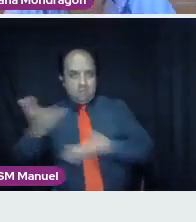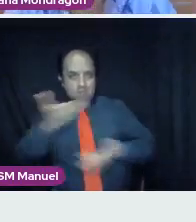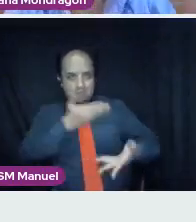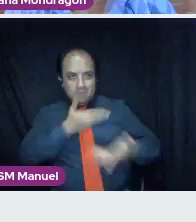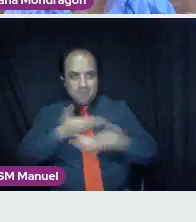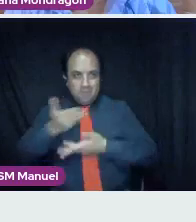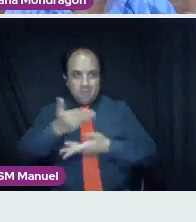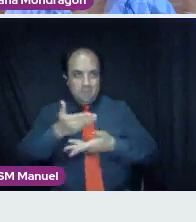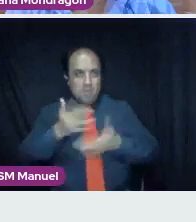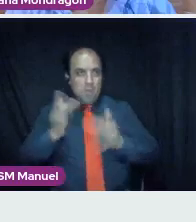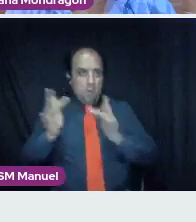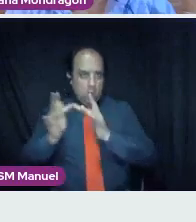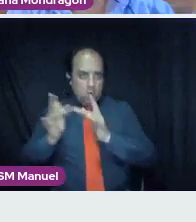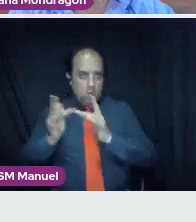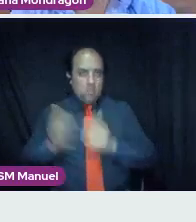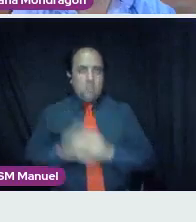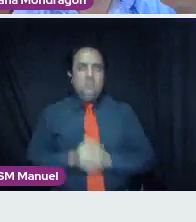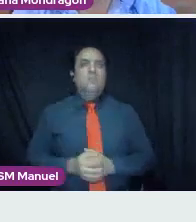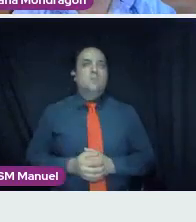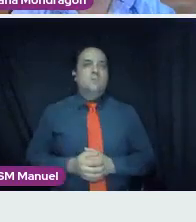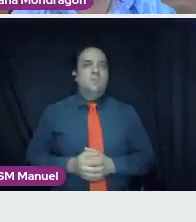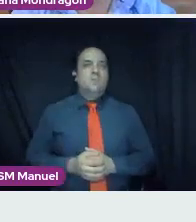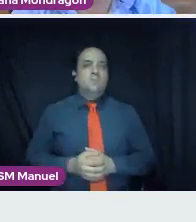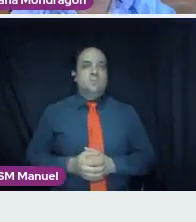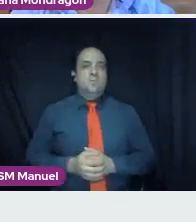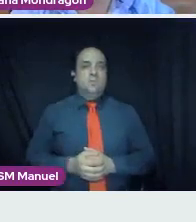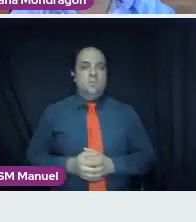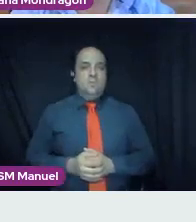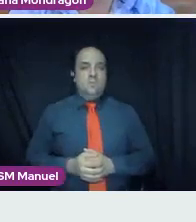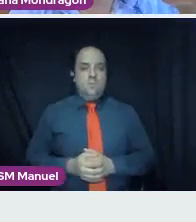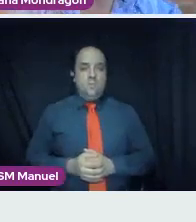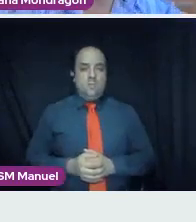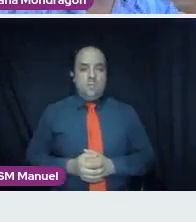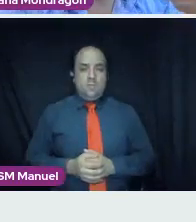un... Se busca más como una...